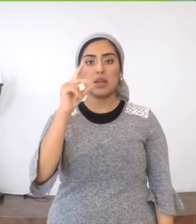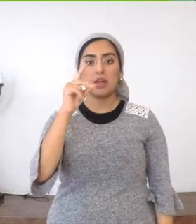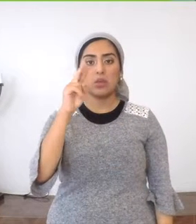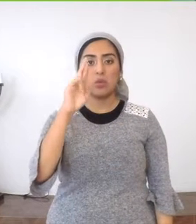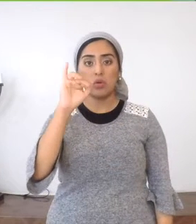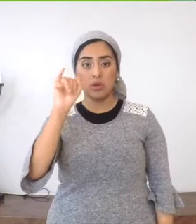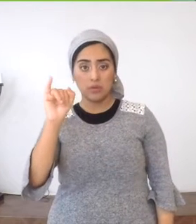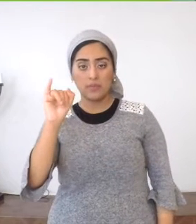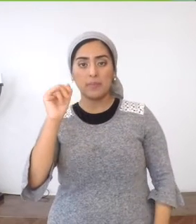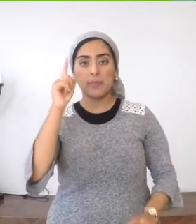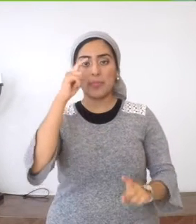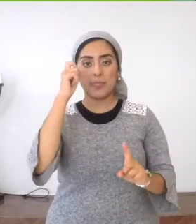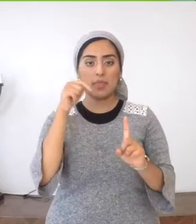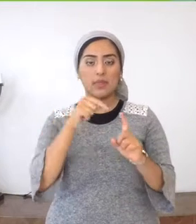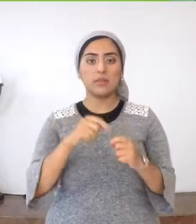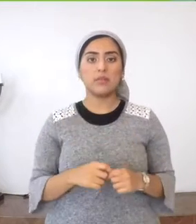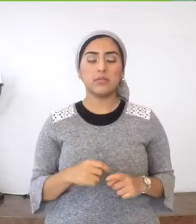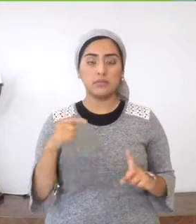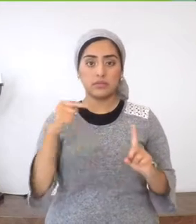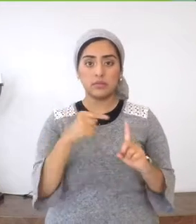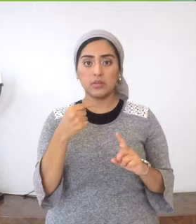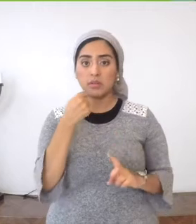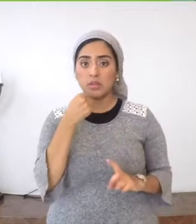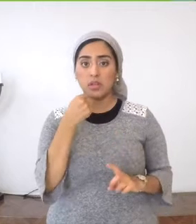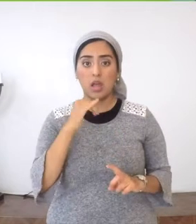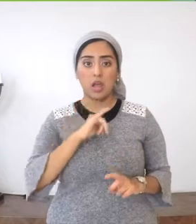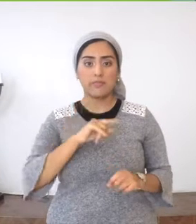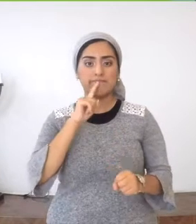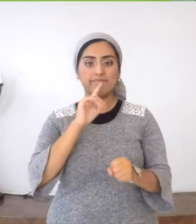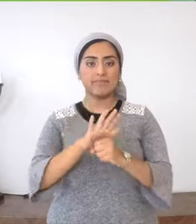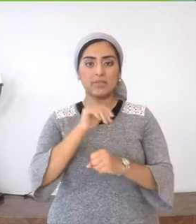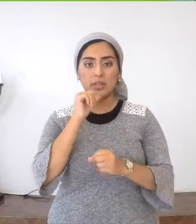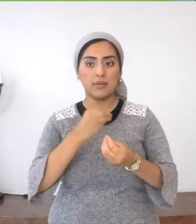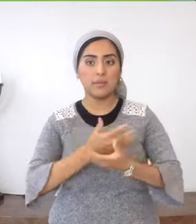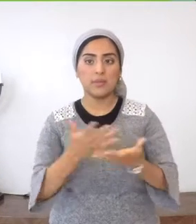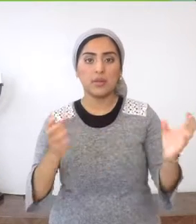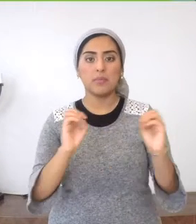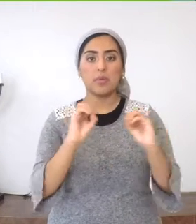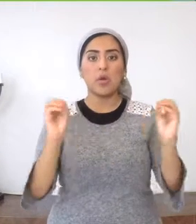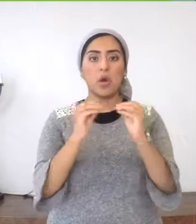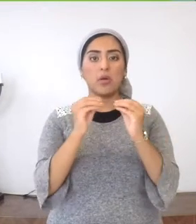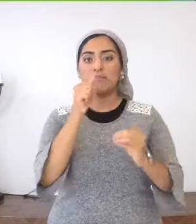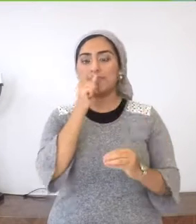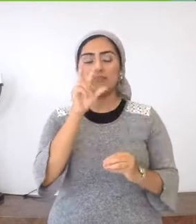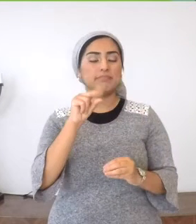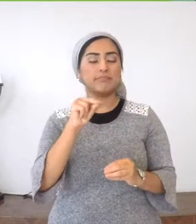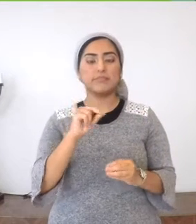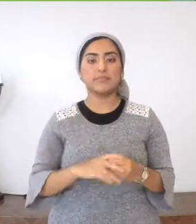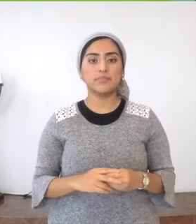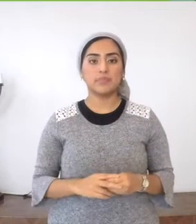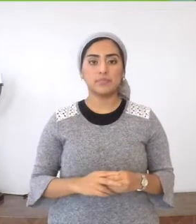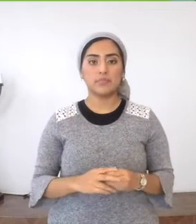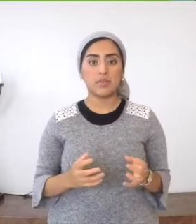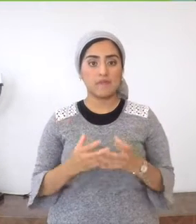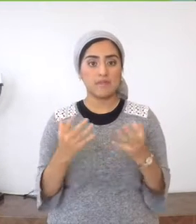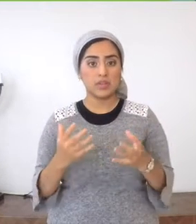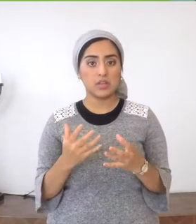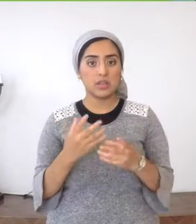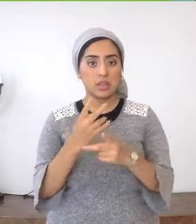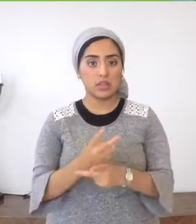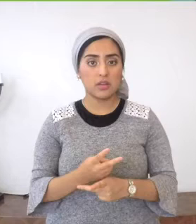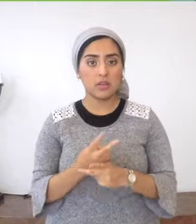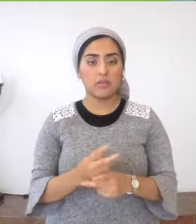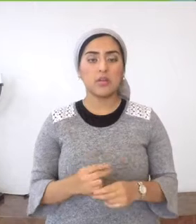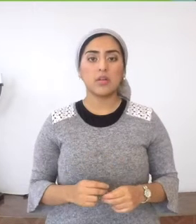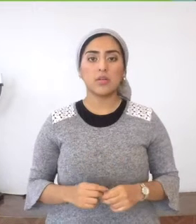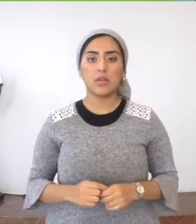tema Dijo el Rabino Kaduri Que ya murió Y escribió El Rabino Kaduri He jurado No revelar Más secretos